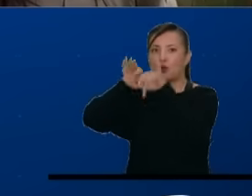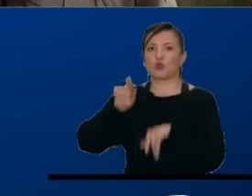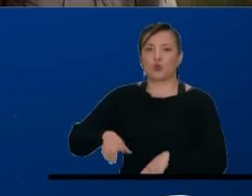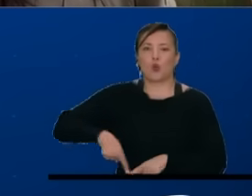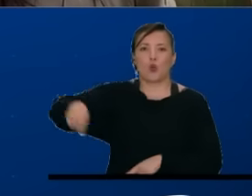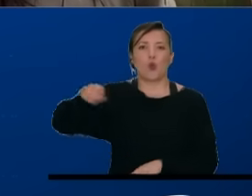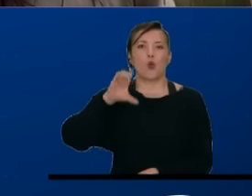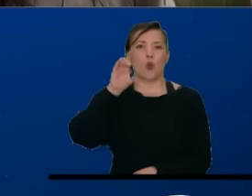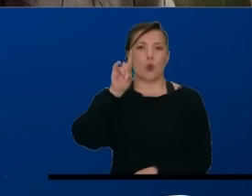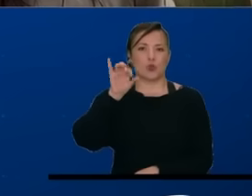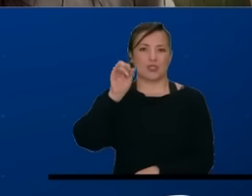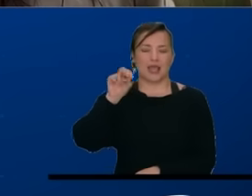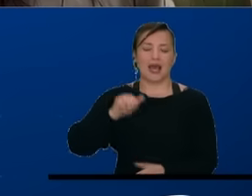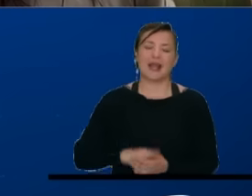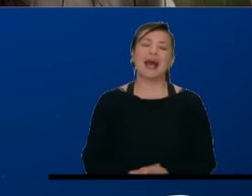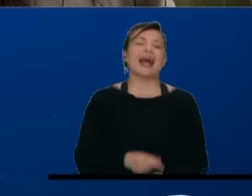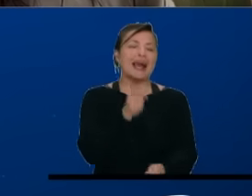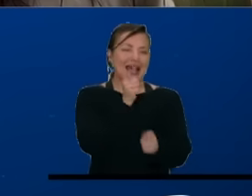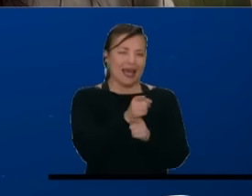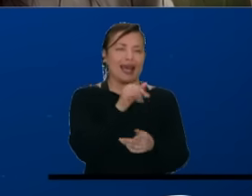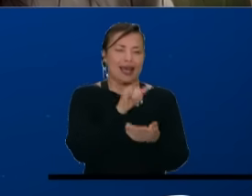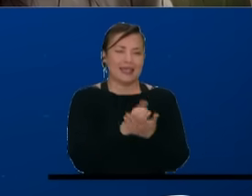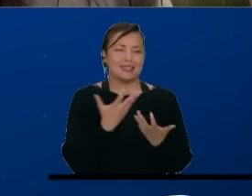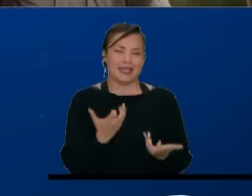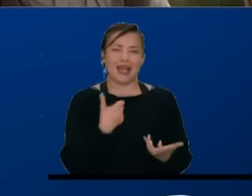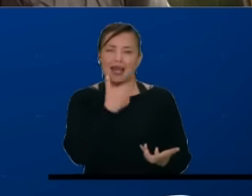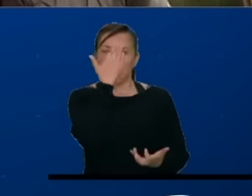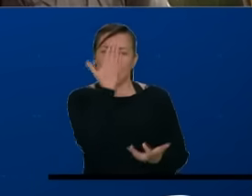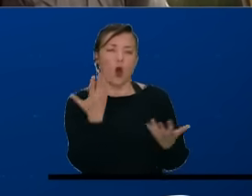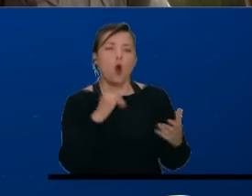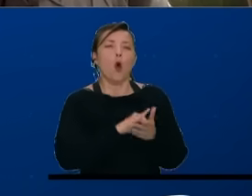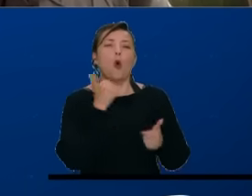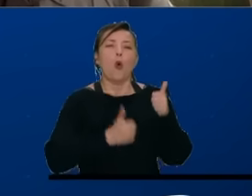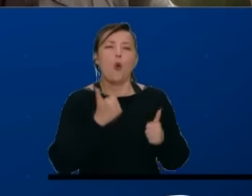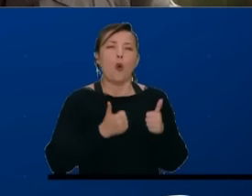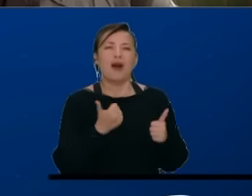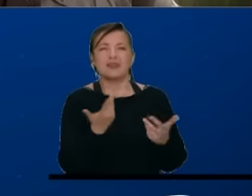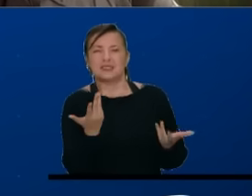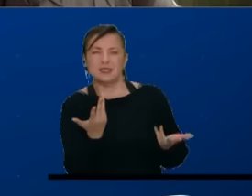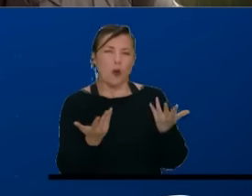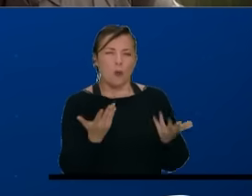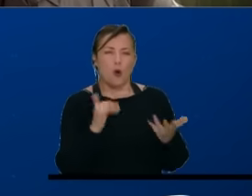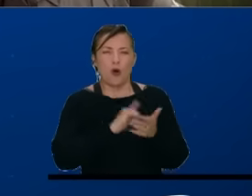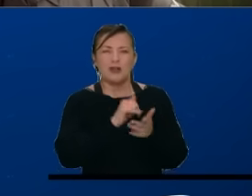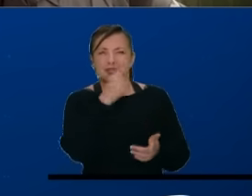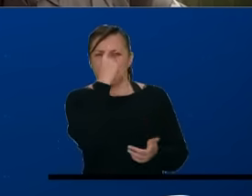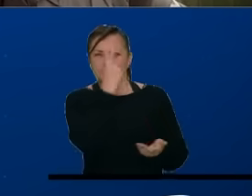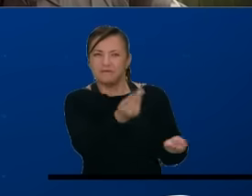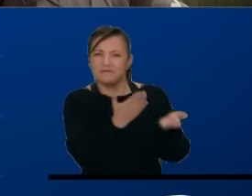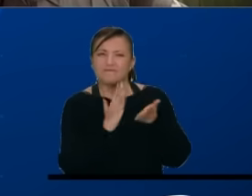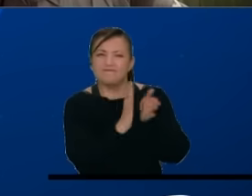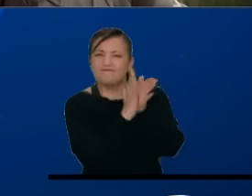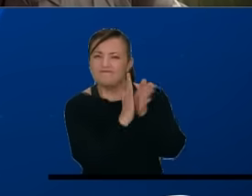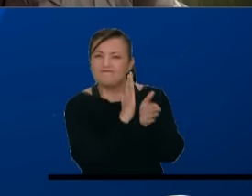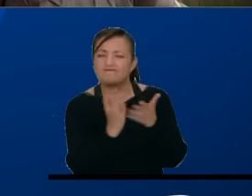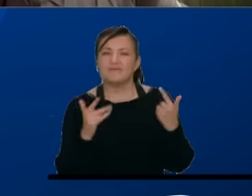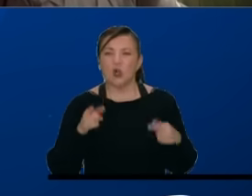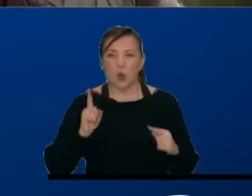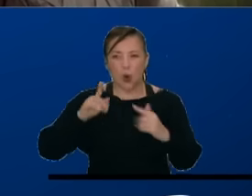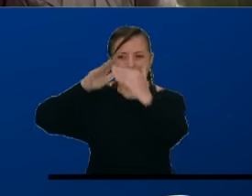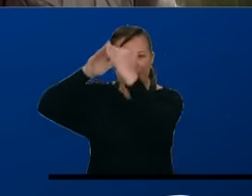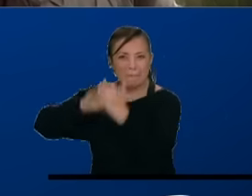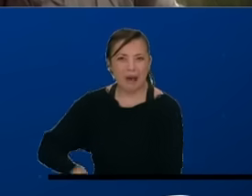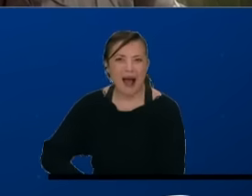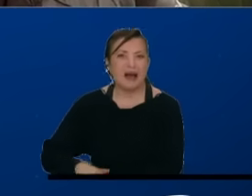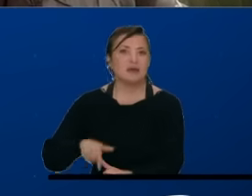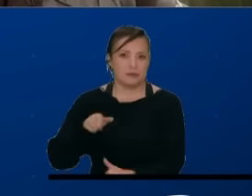precisamente queremos enfocarnos en eso, en conocer cuál es el balance de afectación que nos pueda de pronto entregar usted a esta hora con el desplome de esa estructura